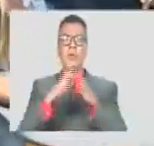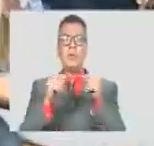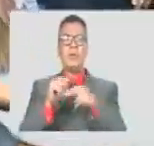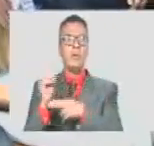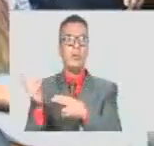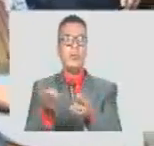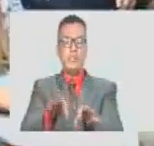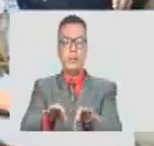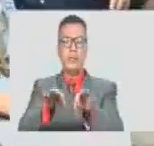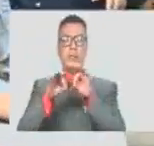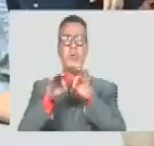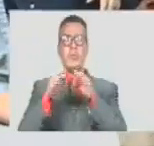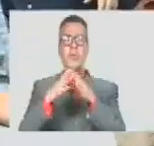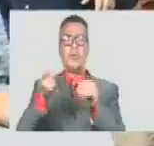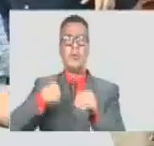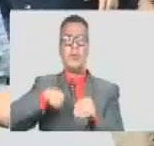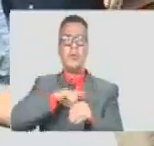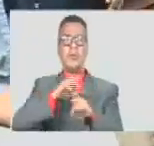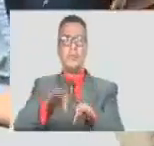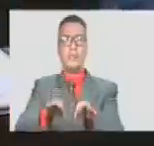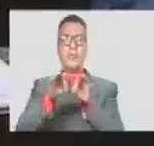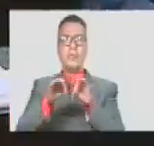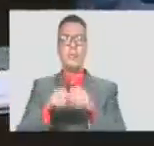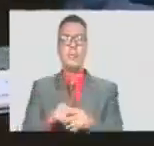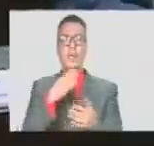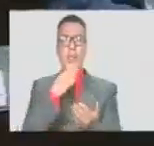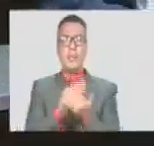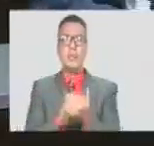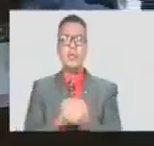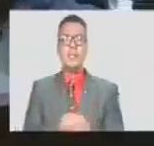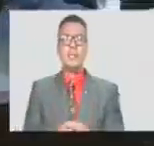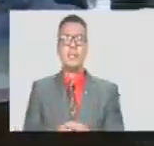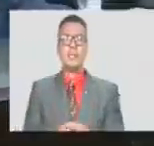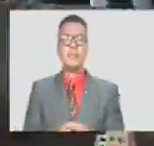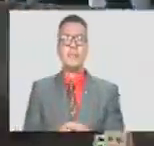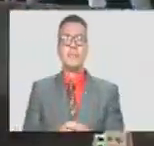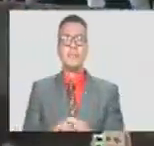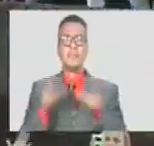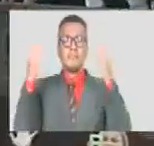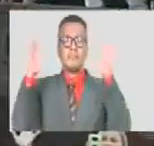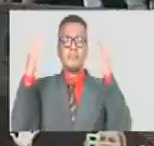invitadas especiales y a todos nuestros invitados especiales. Gracias.